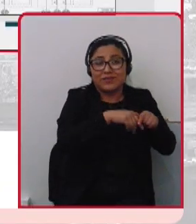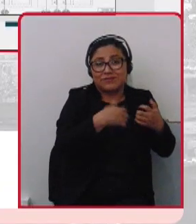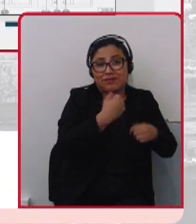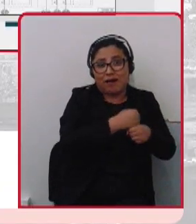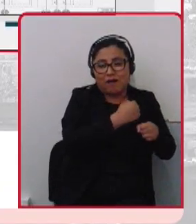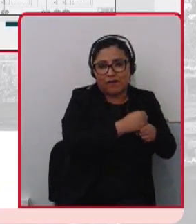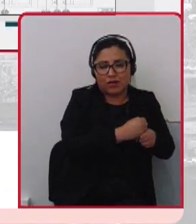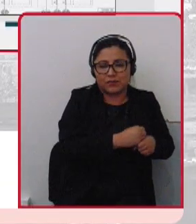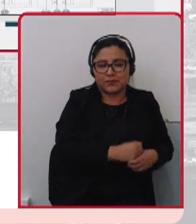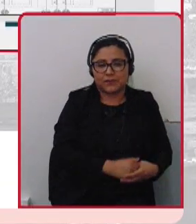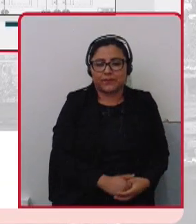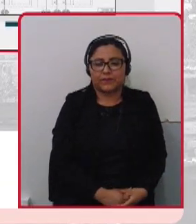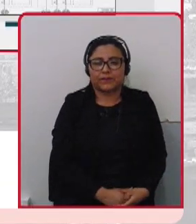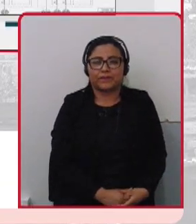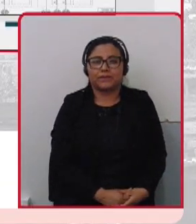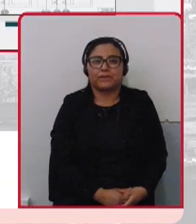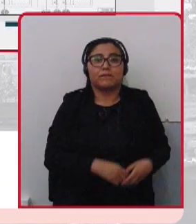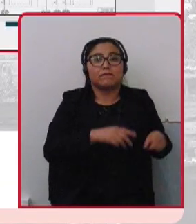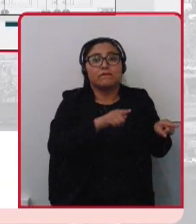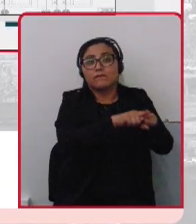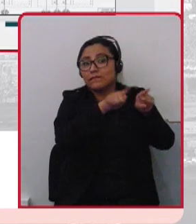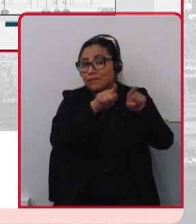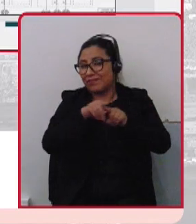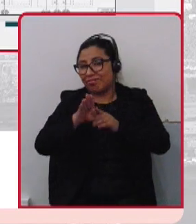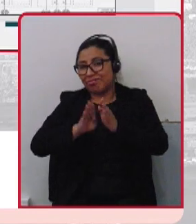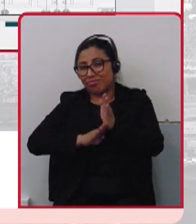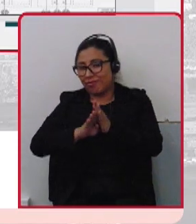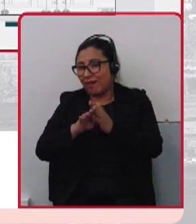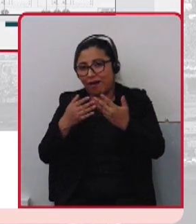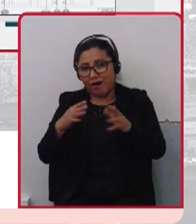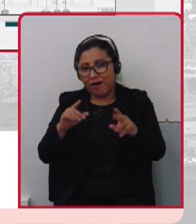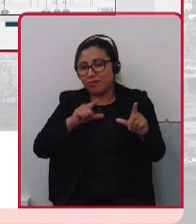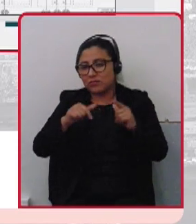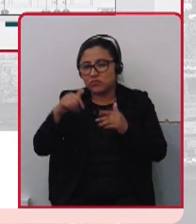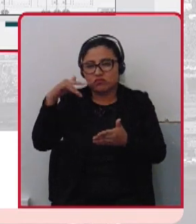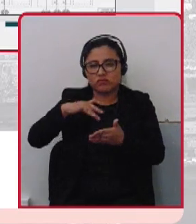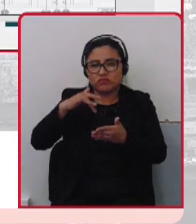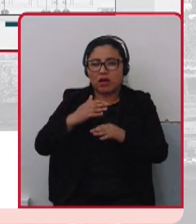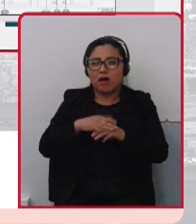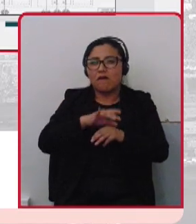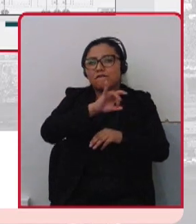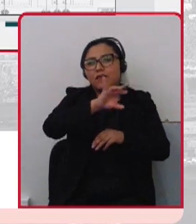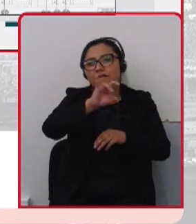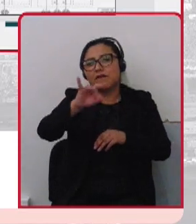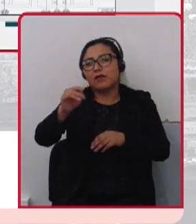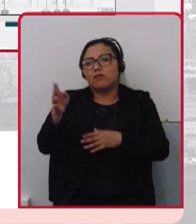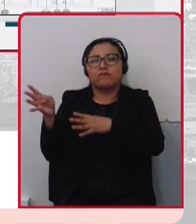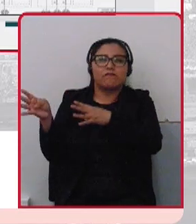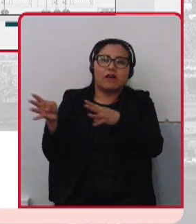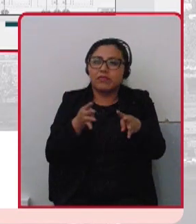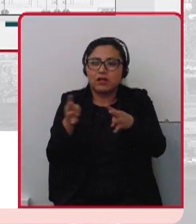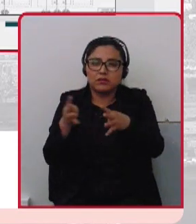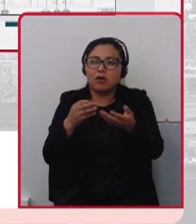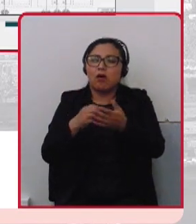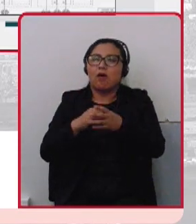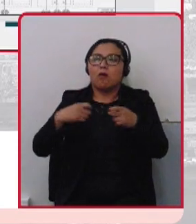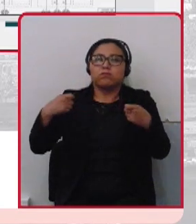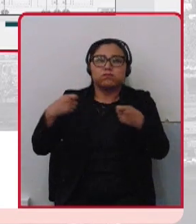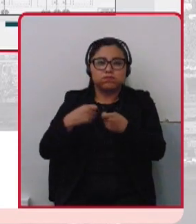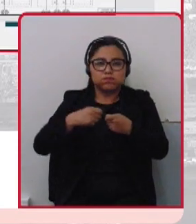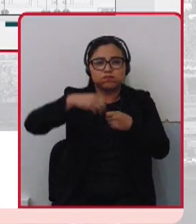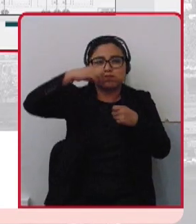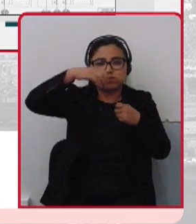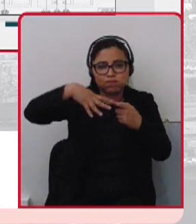operación cuando se dé. Asimismo, hemos desarrollado el estudio de las distintas disciplinas, como es ventilación, bombeo y electricidad.